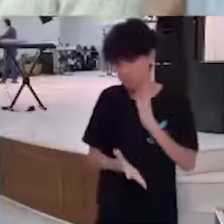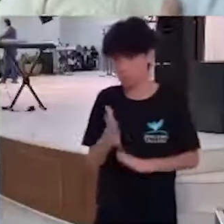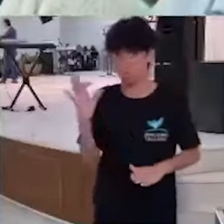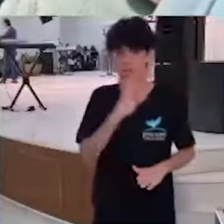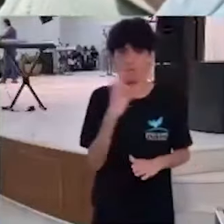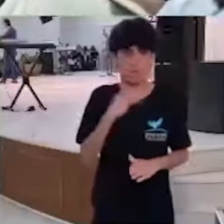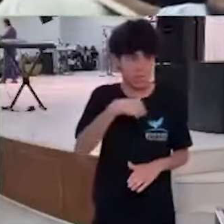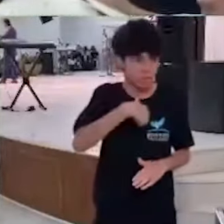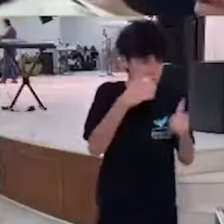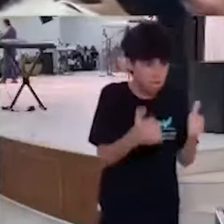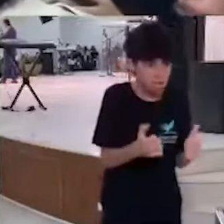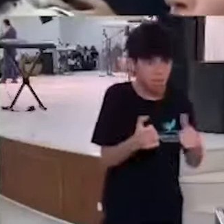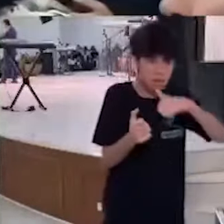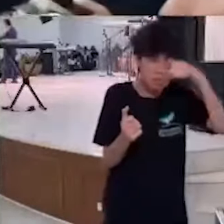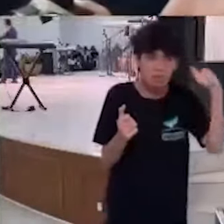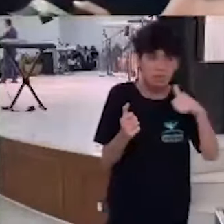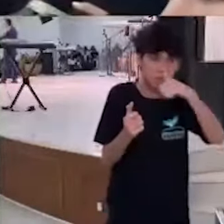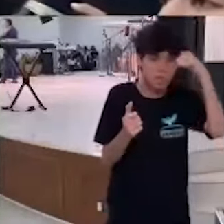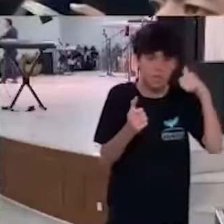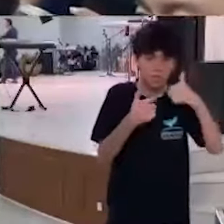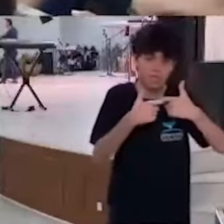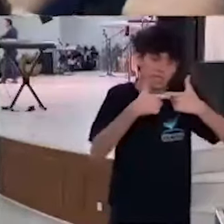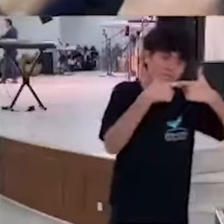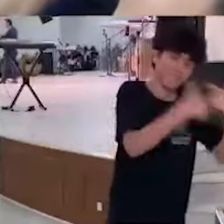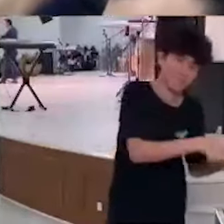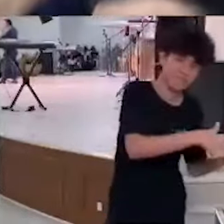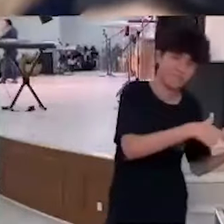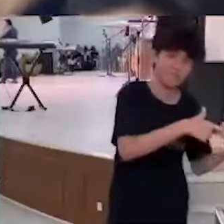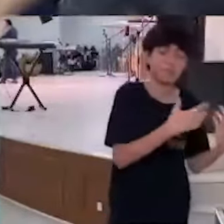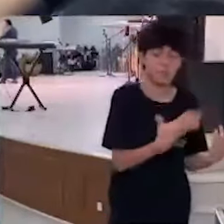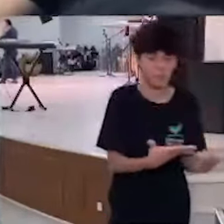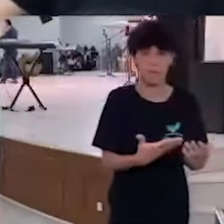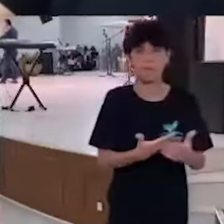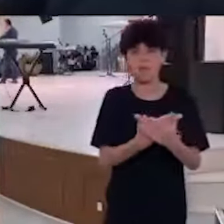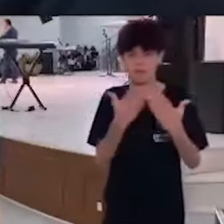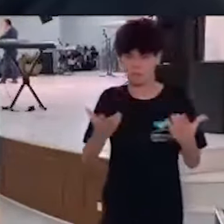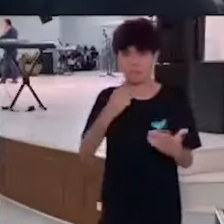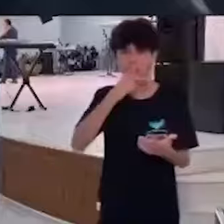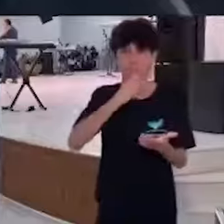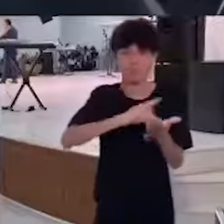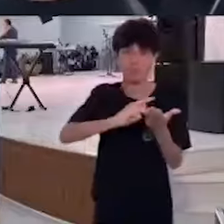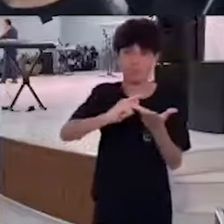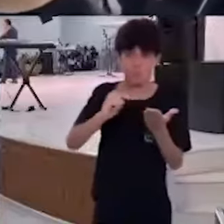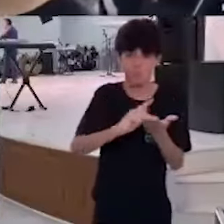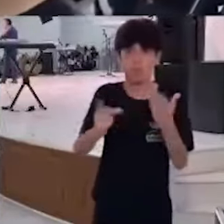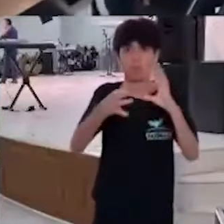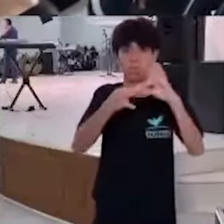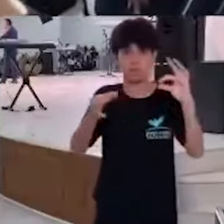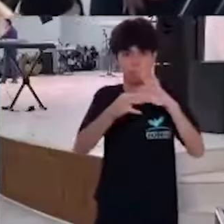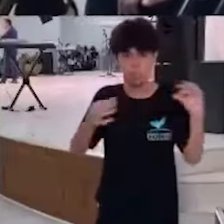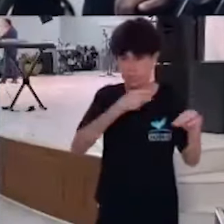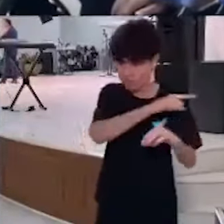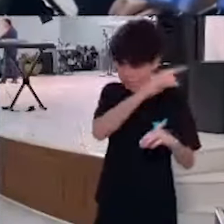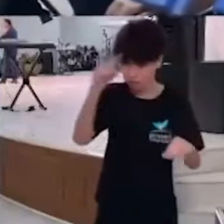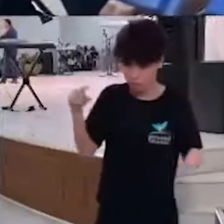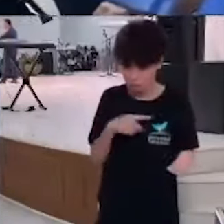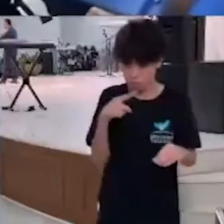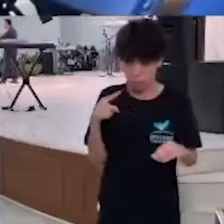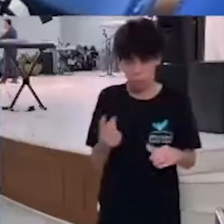estado de vulnerabilidad y caer. Entonces, cuando Pablo dice que debemos abstenernos,